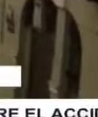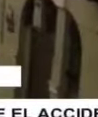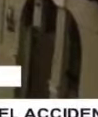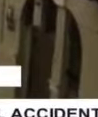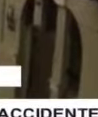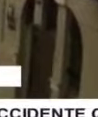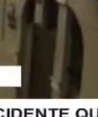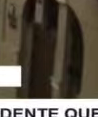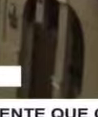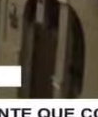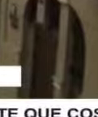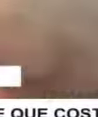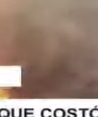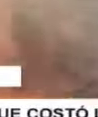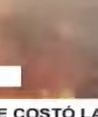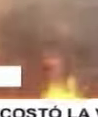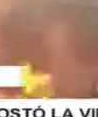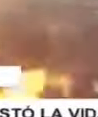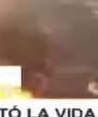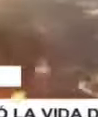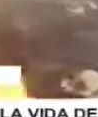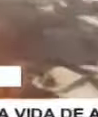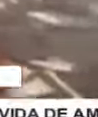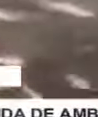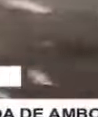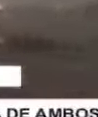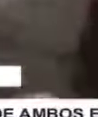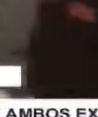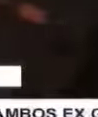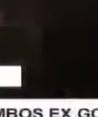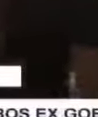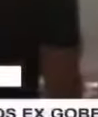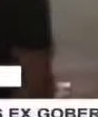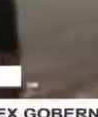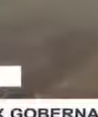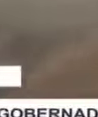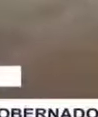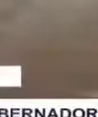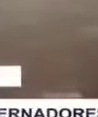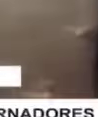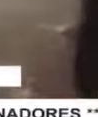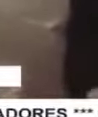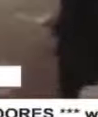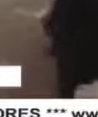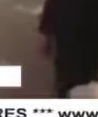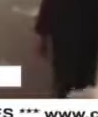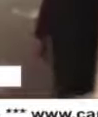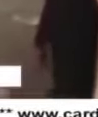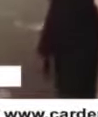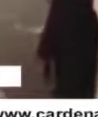nuestra capital. El presidente de la Asamblea Nacional ha rechazado esta incursión, César Litardo, lo propio